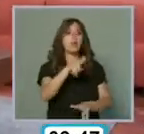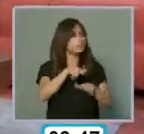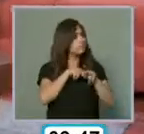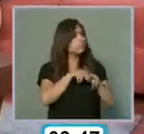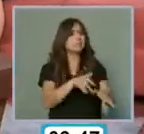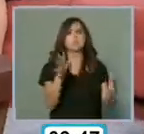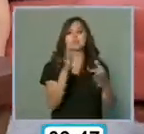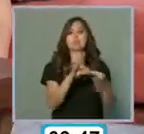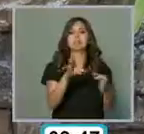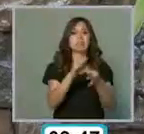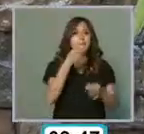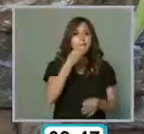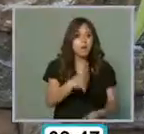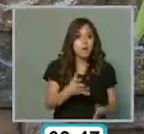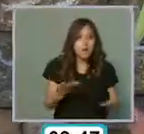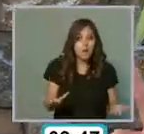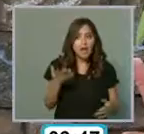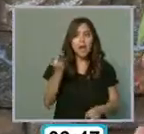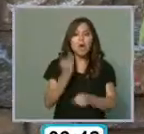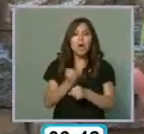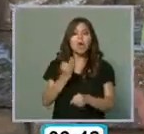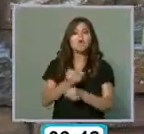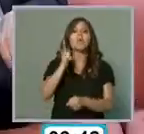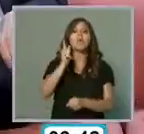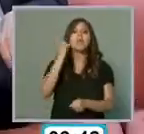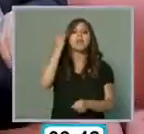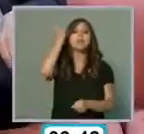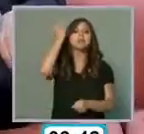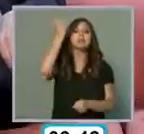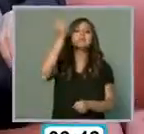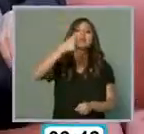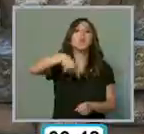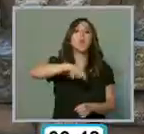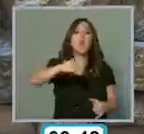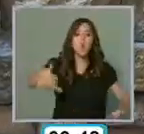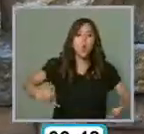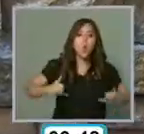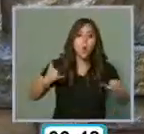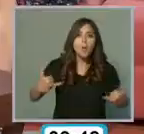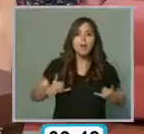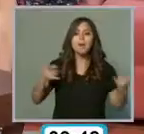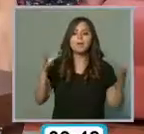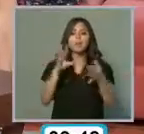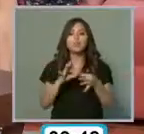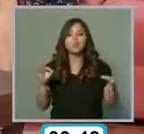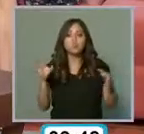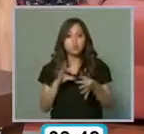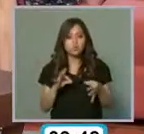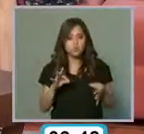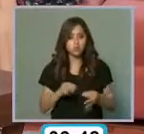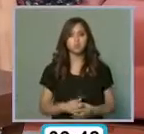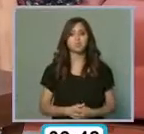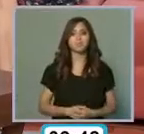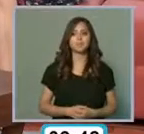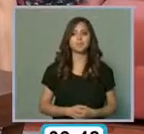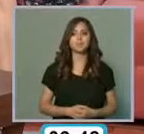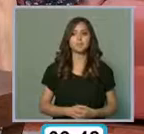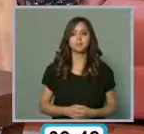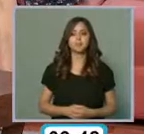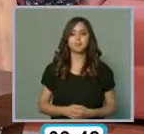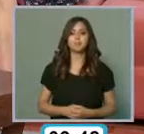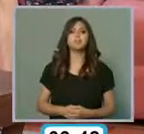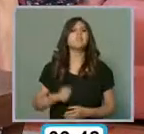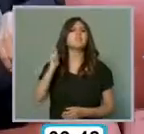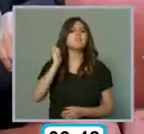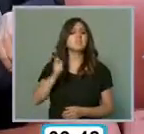punto de inspiración para los chavos Yo que creo nos que están viendo. estamos hablando 22 y Claro. 23 Para la años. humanidad, no nada más para los chavos. La secretaria de Hitler